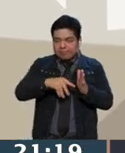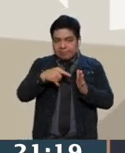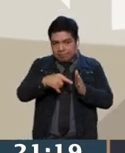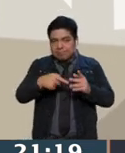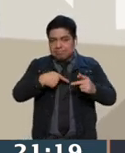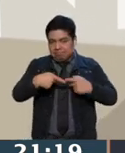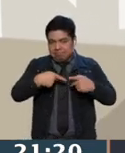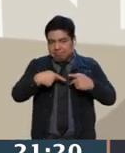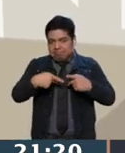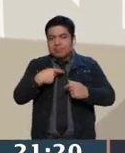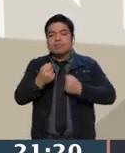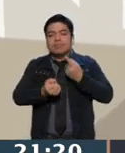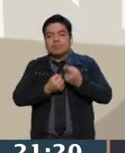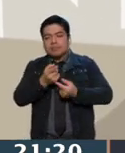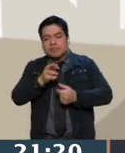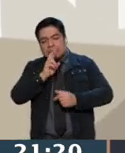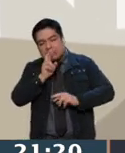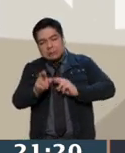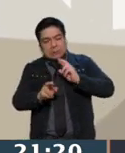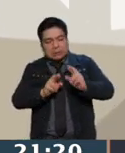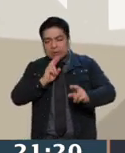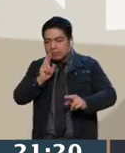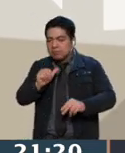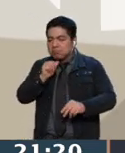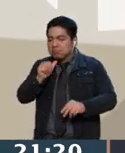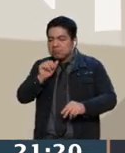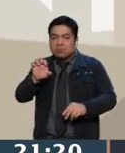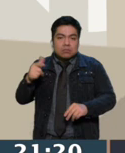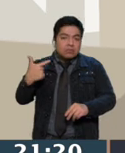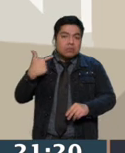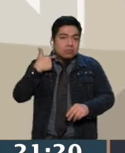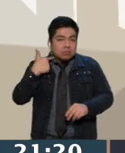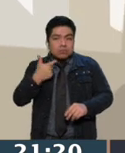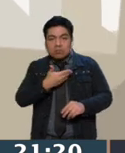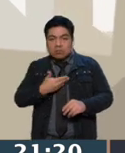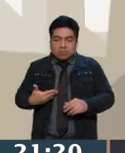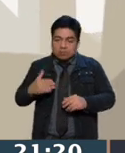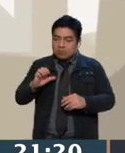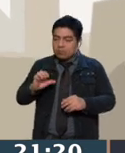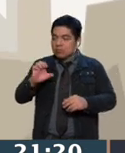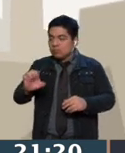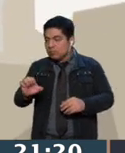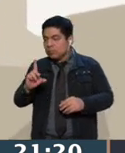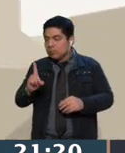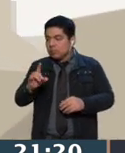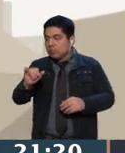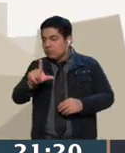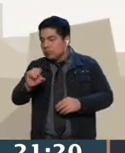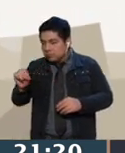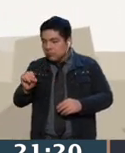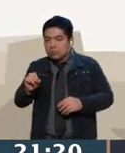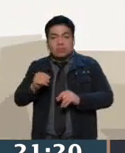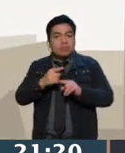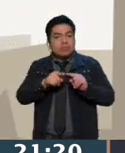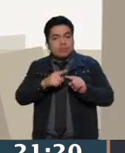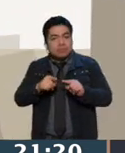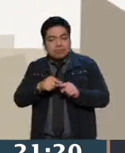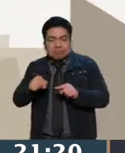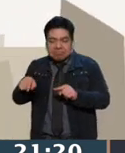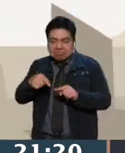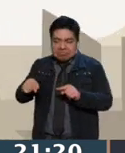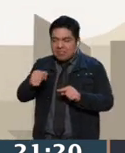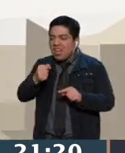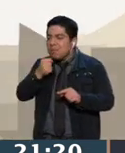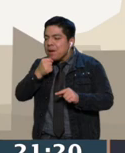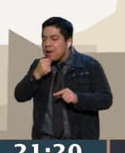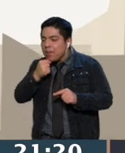lo que no respondió el expresidente Ernesto Zedillo y todas las narrativas que generaron aquellos